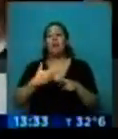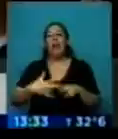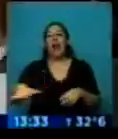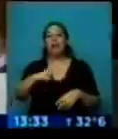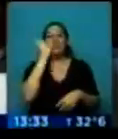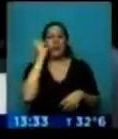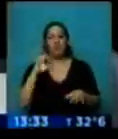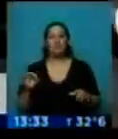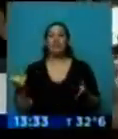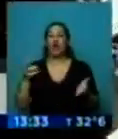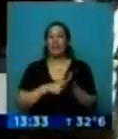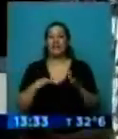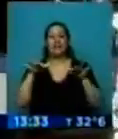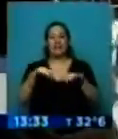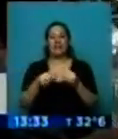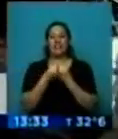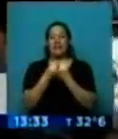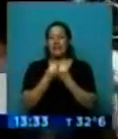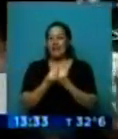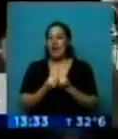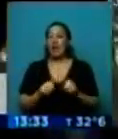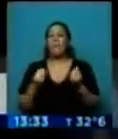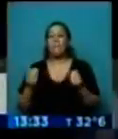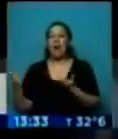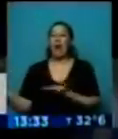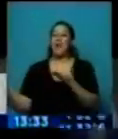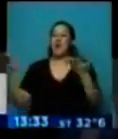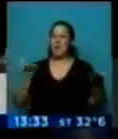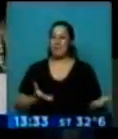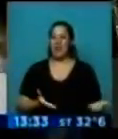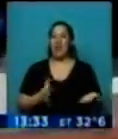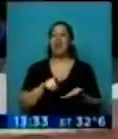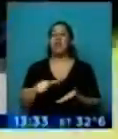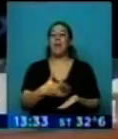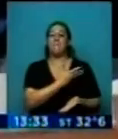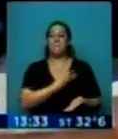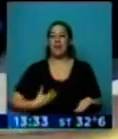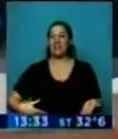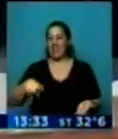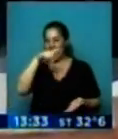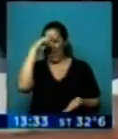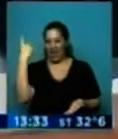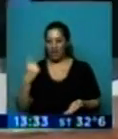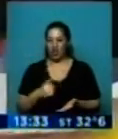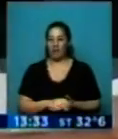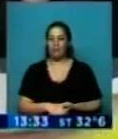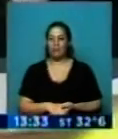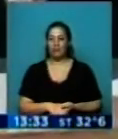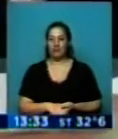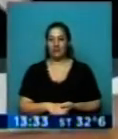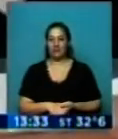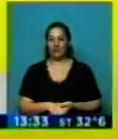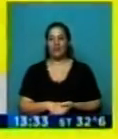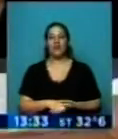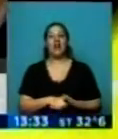más colmada, esta vez para recibir, para darle la bienvenida a un presidente de la Nación.